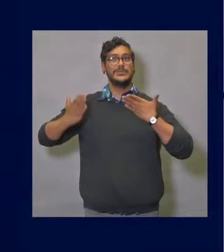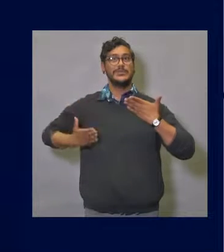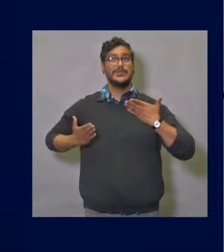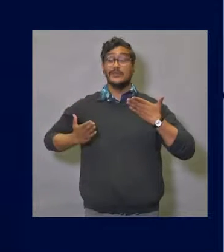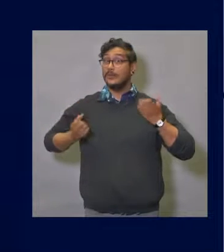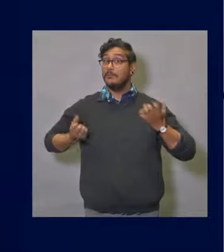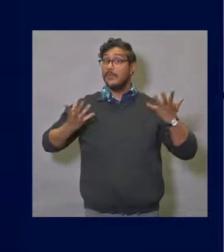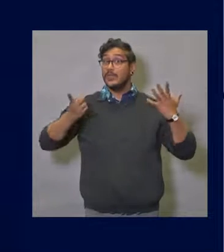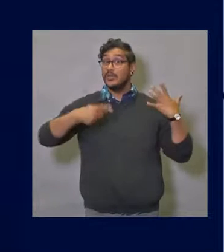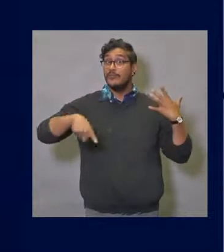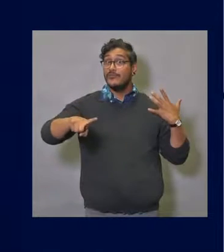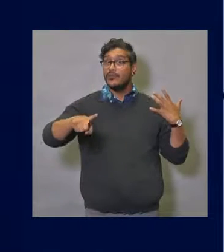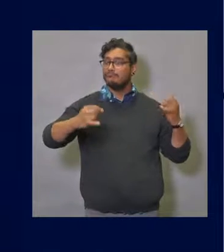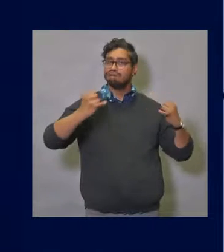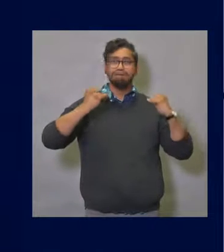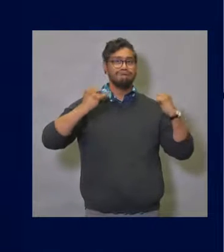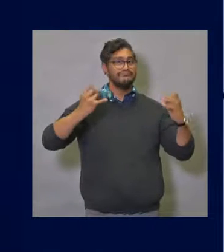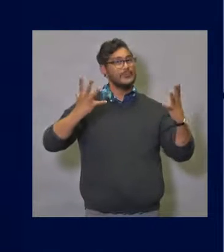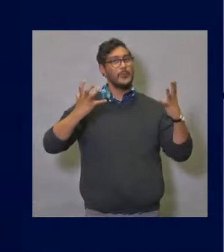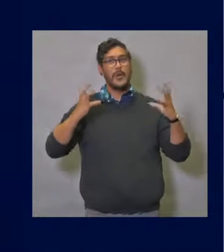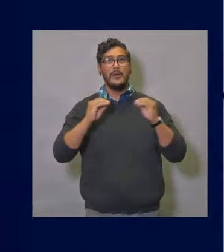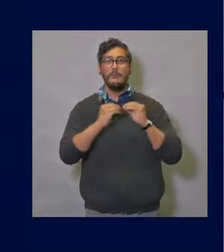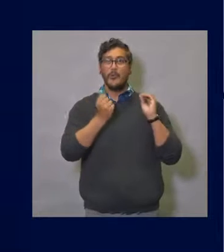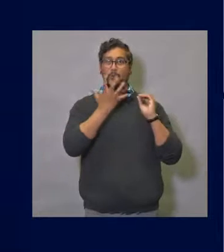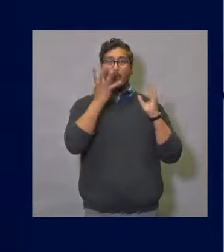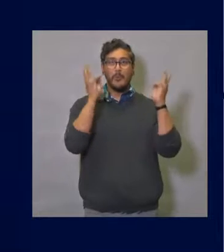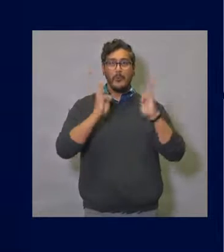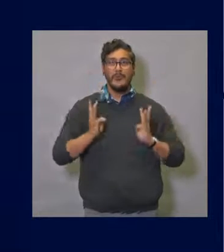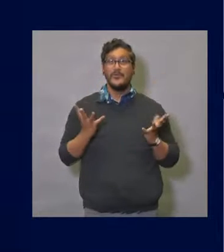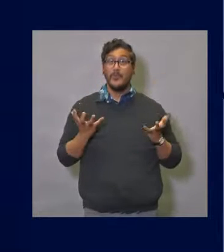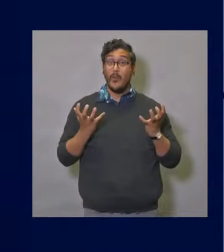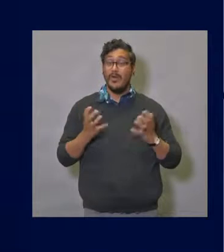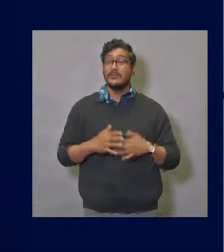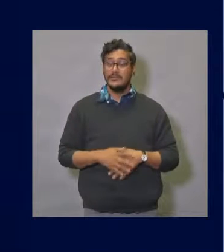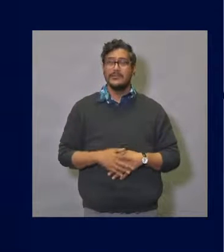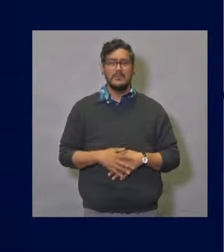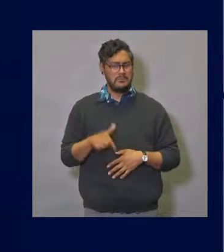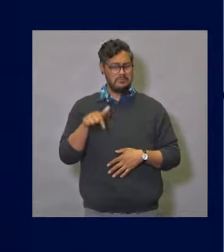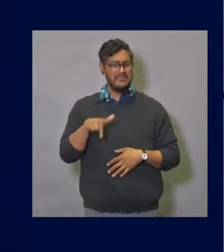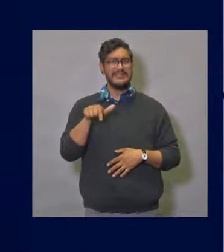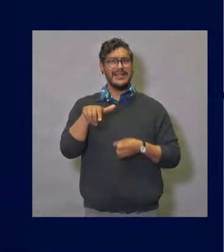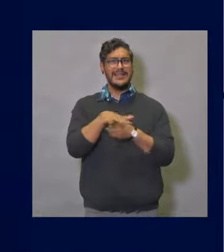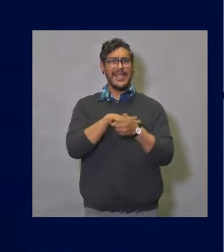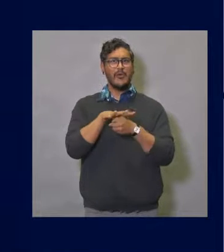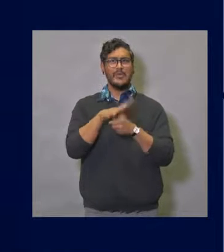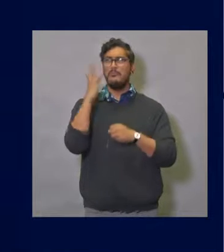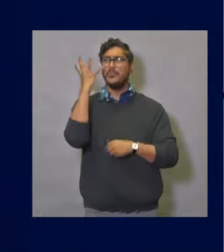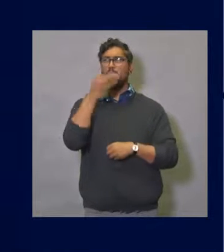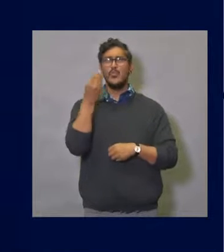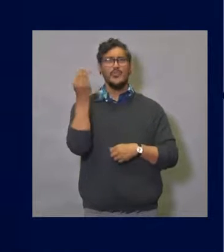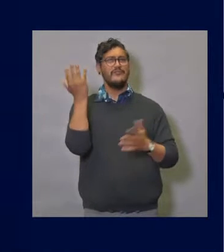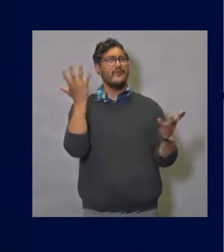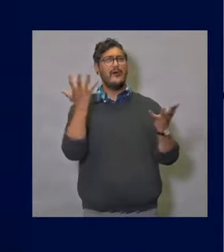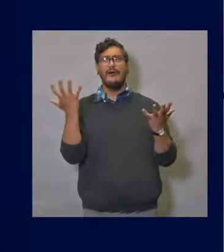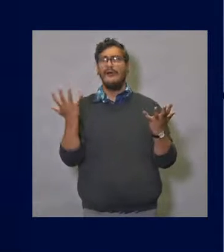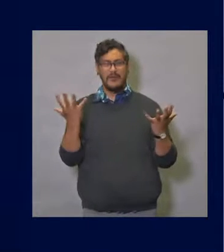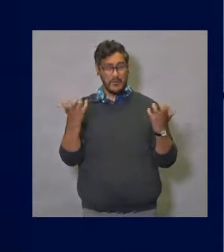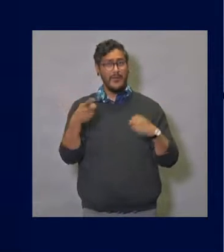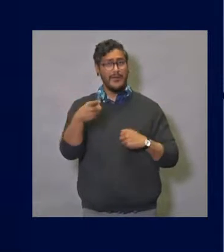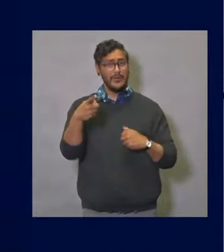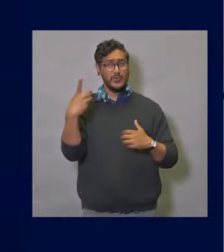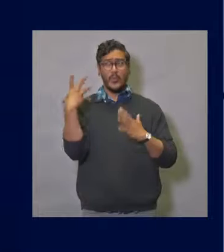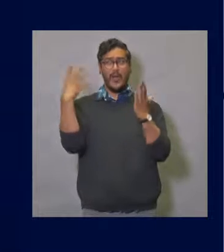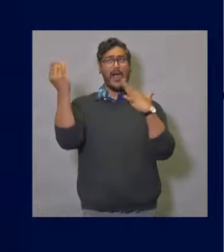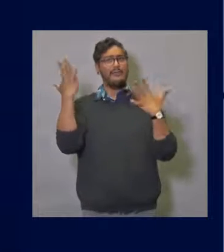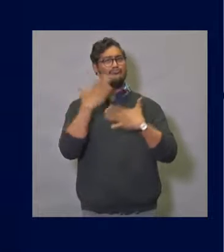ustedes, esperamos disfrutar de un clima más cálido. Tenemos un condado hermoso y los animamos a que disfruten de todo